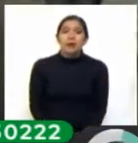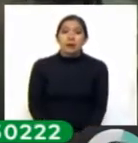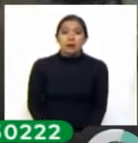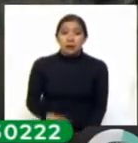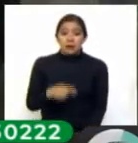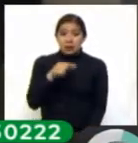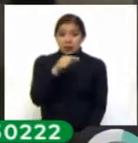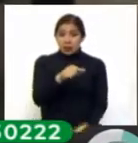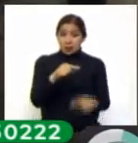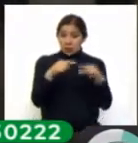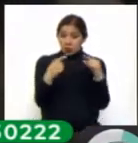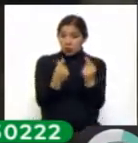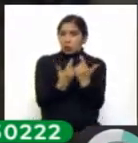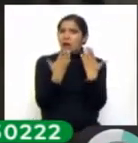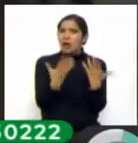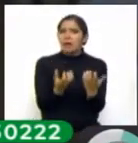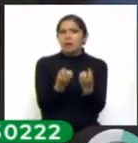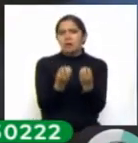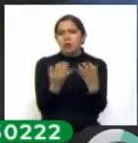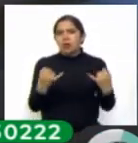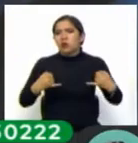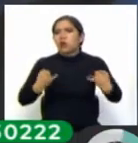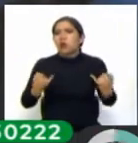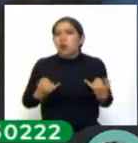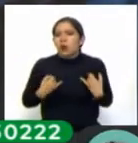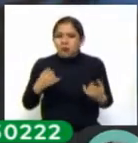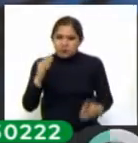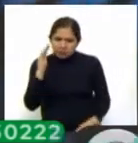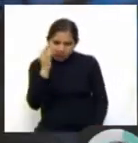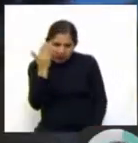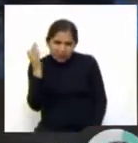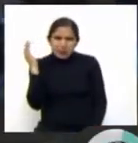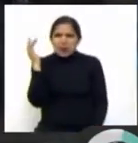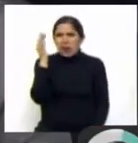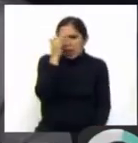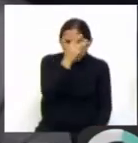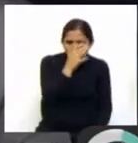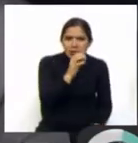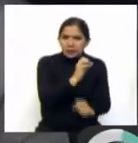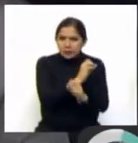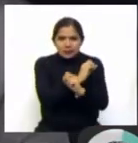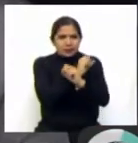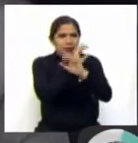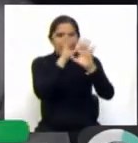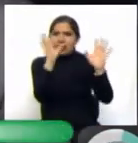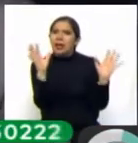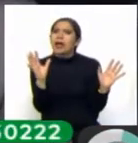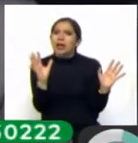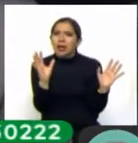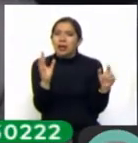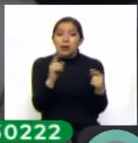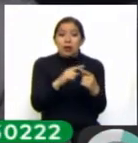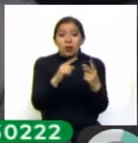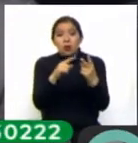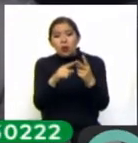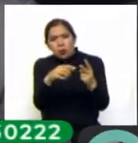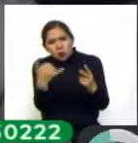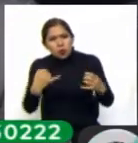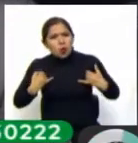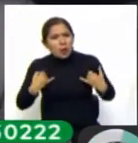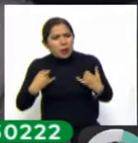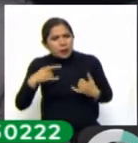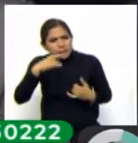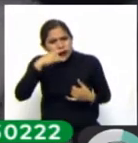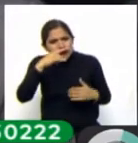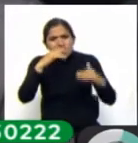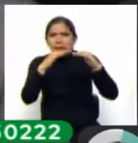grupo habían muchos muchachos que estaban con signos de alcohol muy evidentes, en otros habían muchos menores. Nosotros hemos